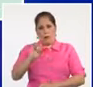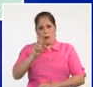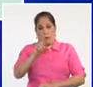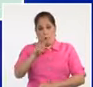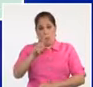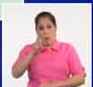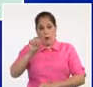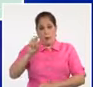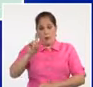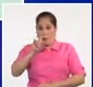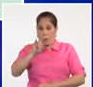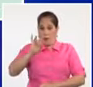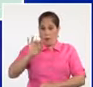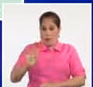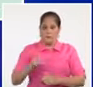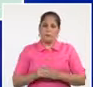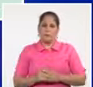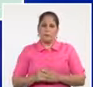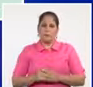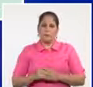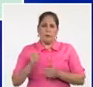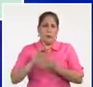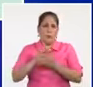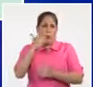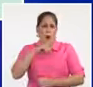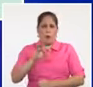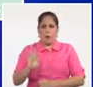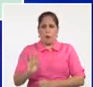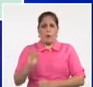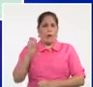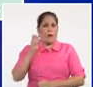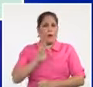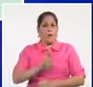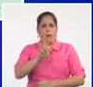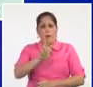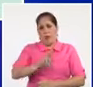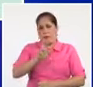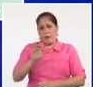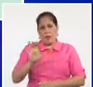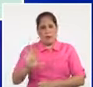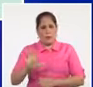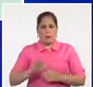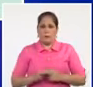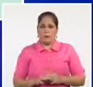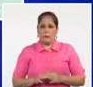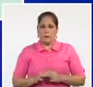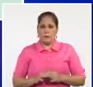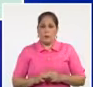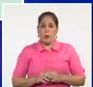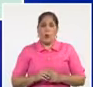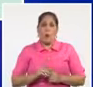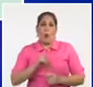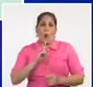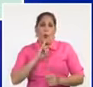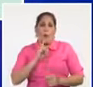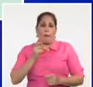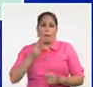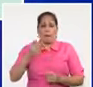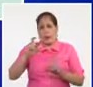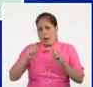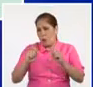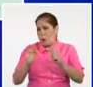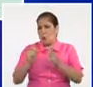Moa 28, Franpaís 6, Rafael Freire 5, Urbano Noris, Cacocún,